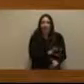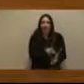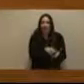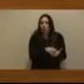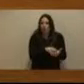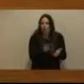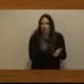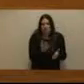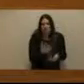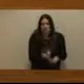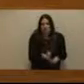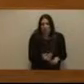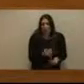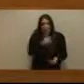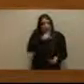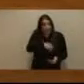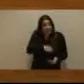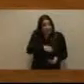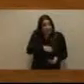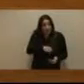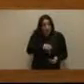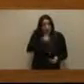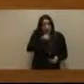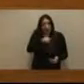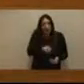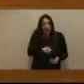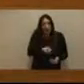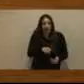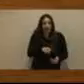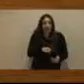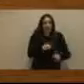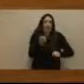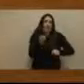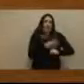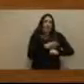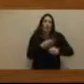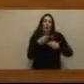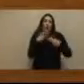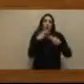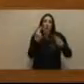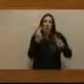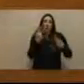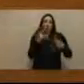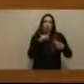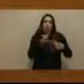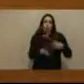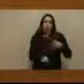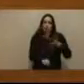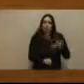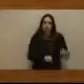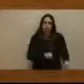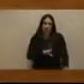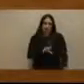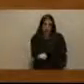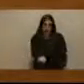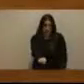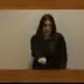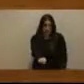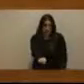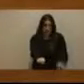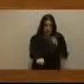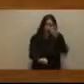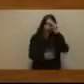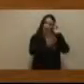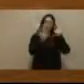se han cometido una auténtica rapiña de fondos públicos, lo voy a decir así. El 5 de junio